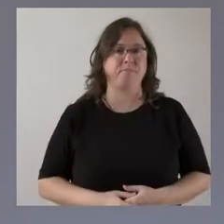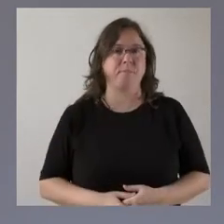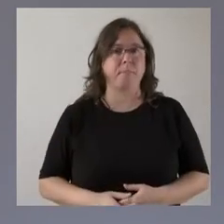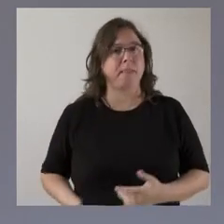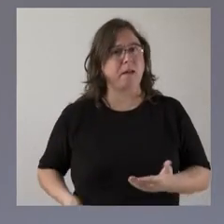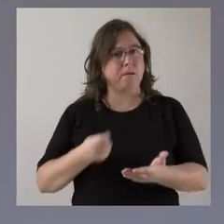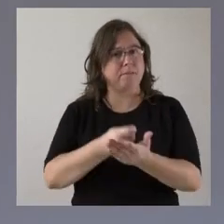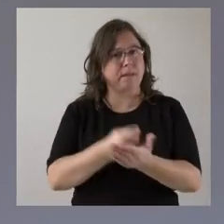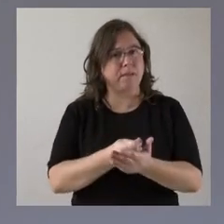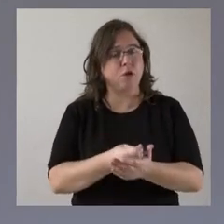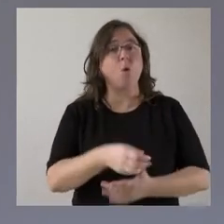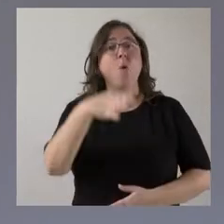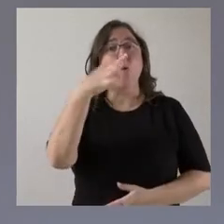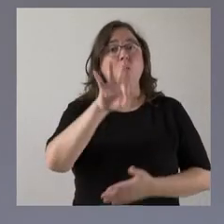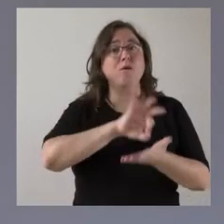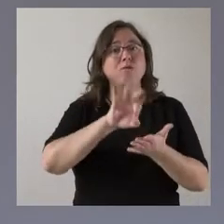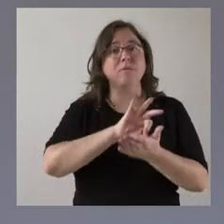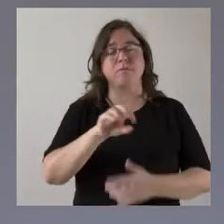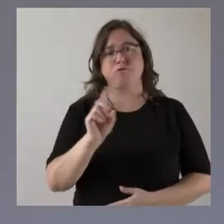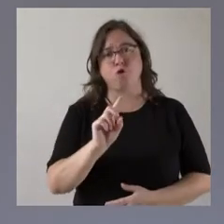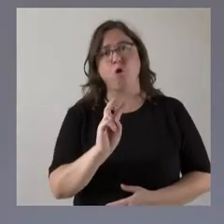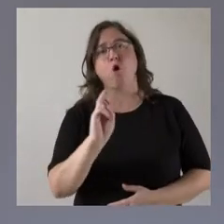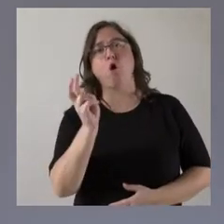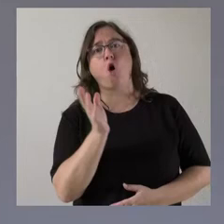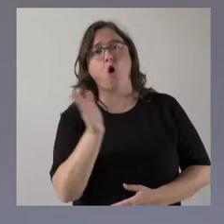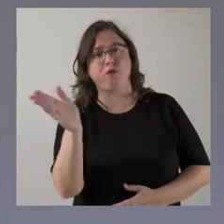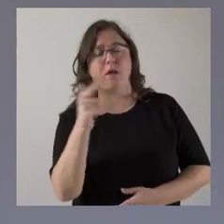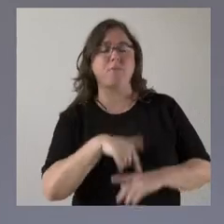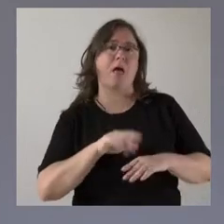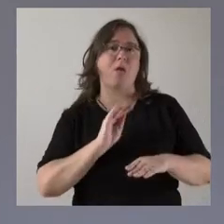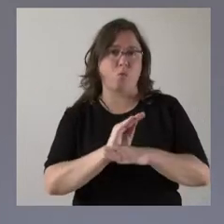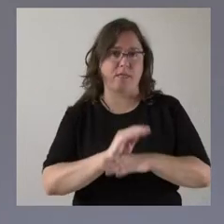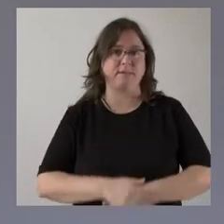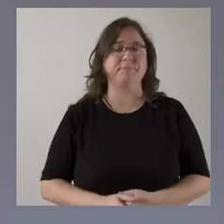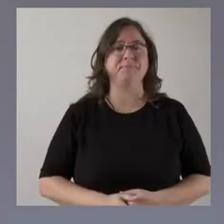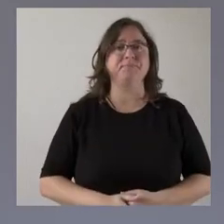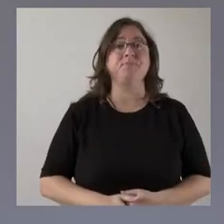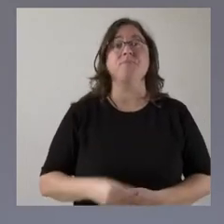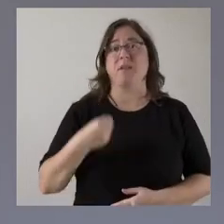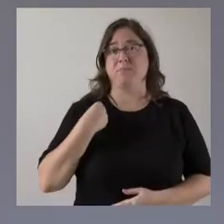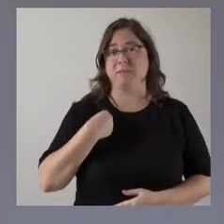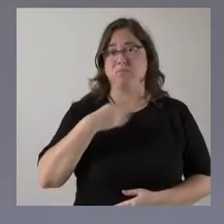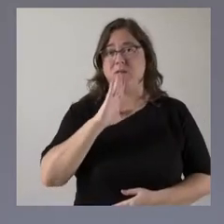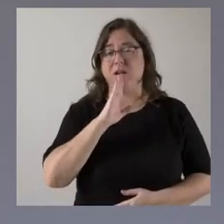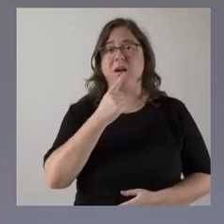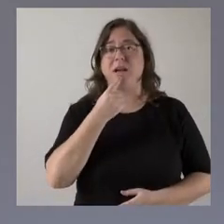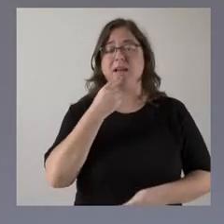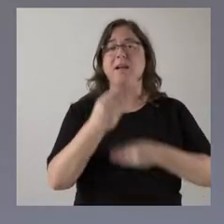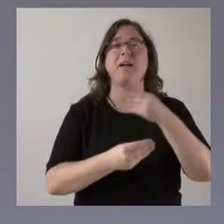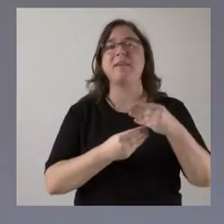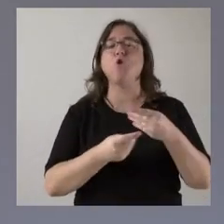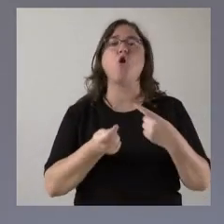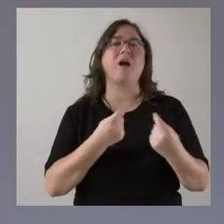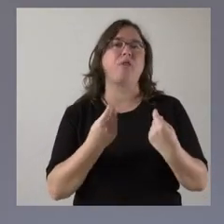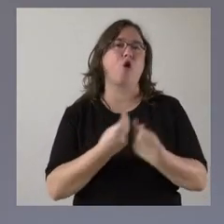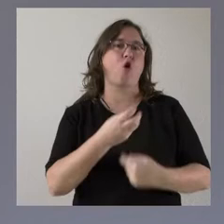económica no es el único servicio que se da a través de estas ayudas como les decía se procede a la negociación con